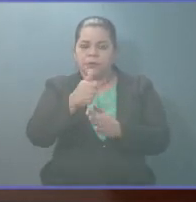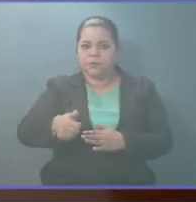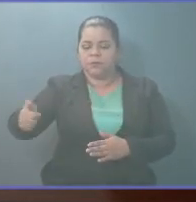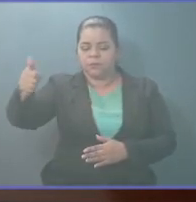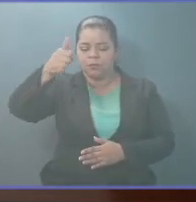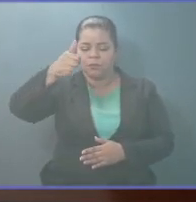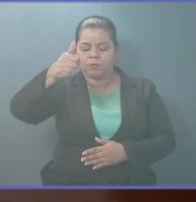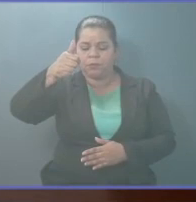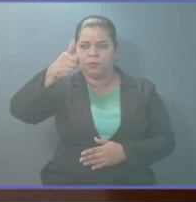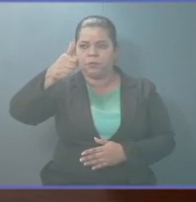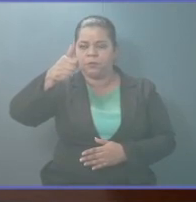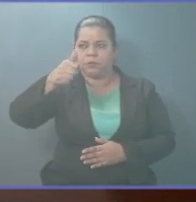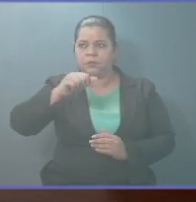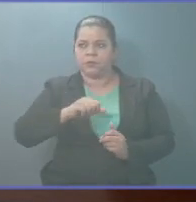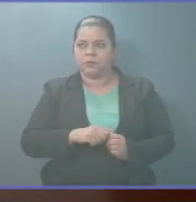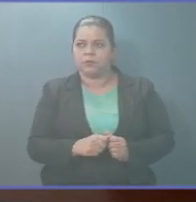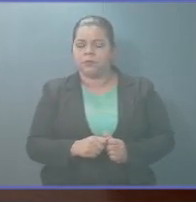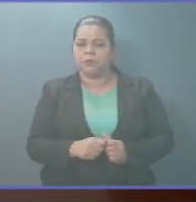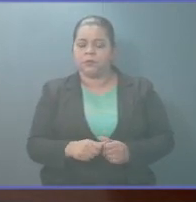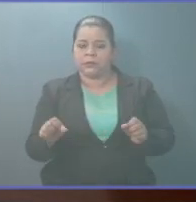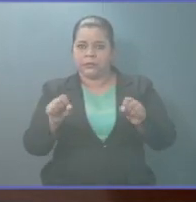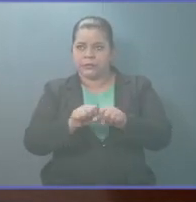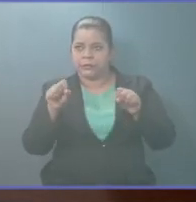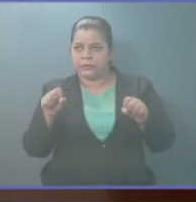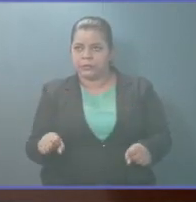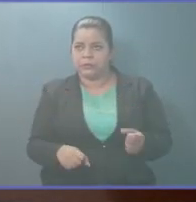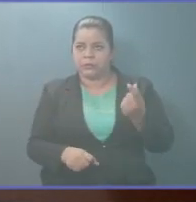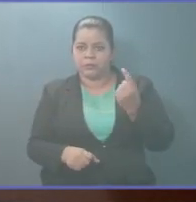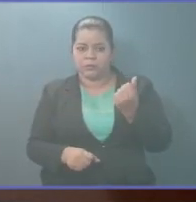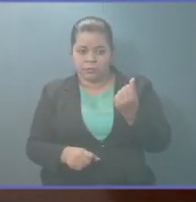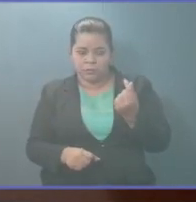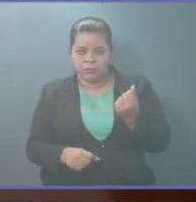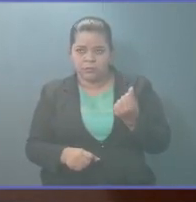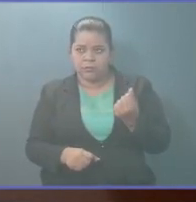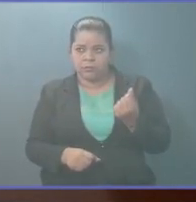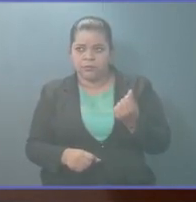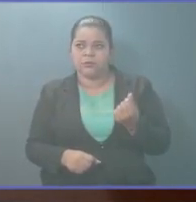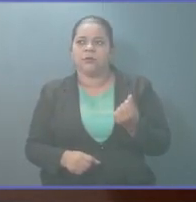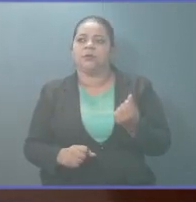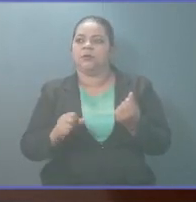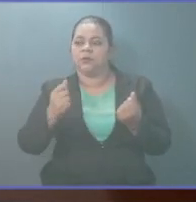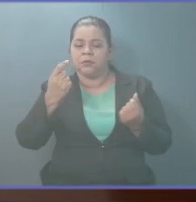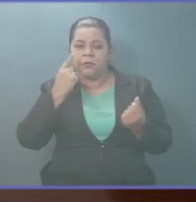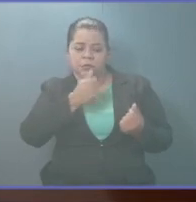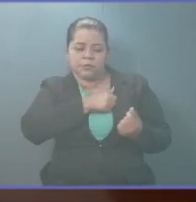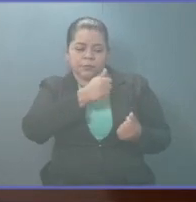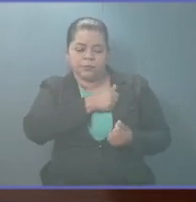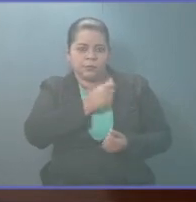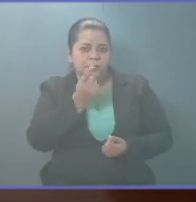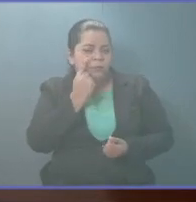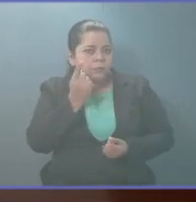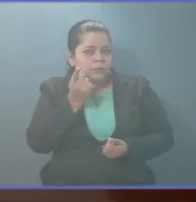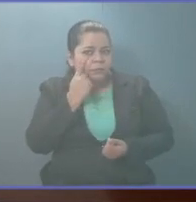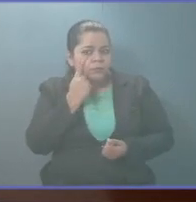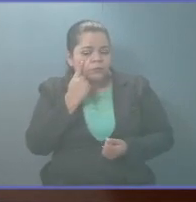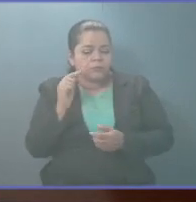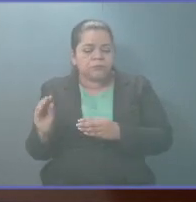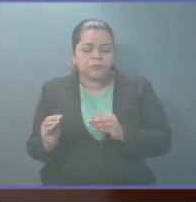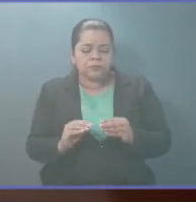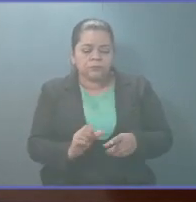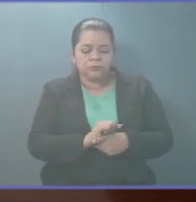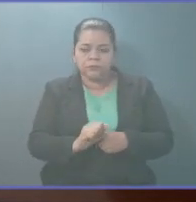quiero, pero tampoco puedo exigirle a mi país más de lo que él puede dar. No puedo.